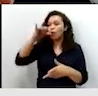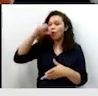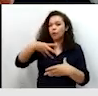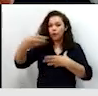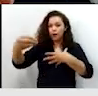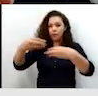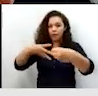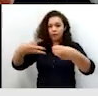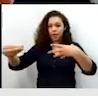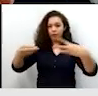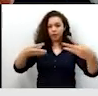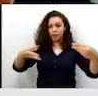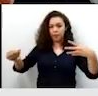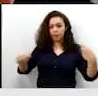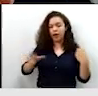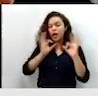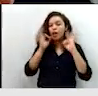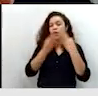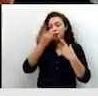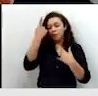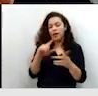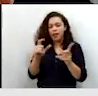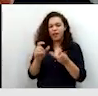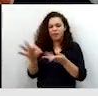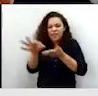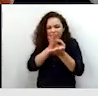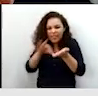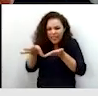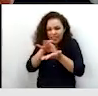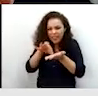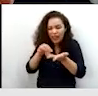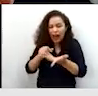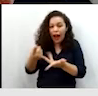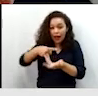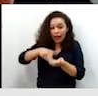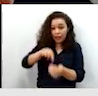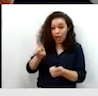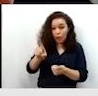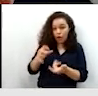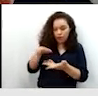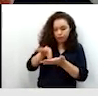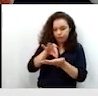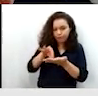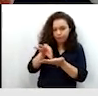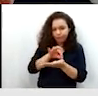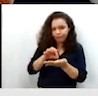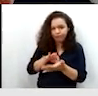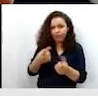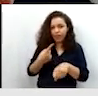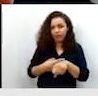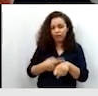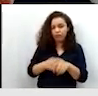de transporte para aquellos microorganismos que nos pueden dar procesos de enfermedad, como